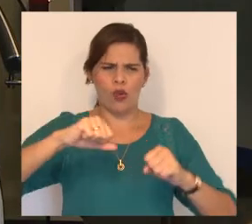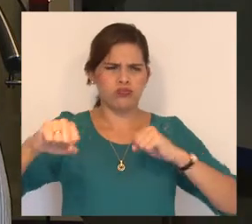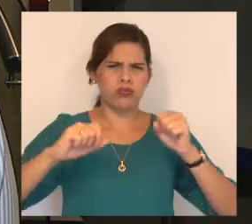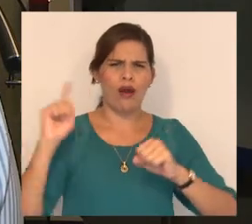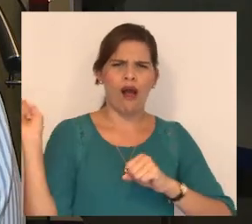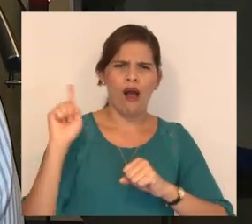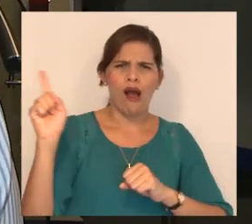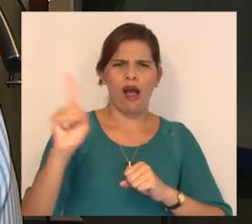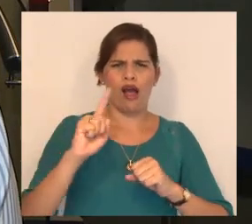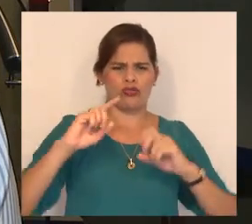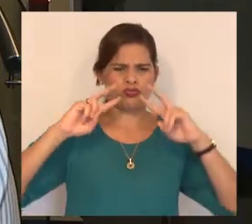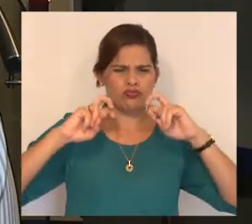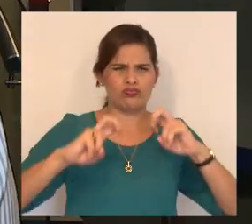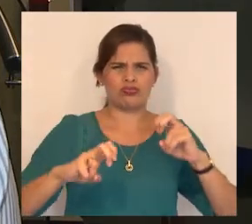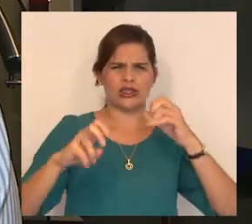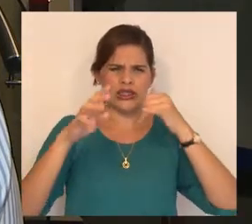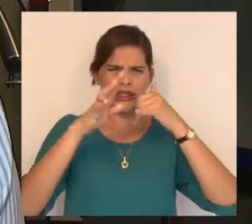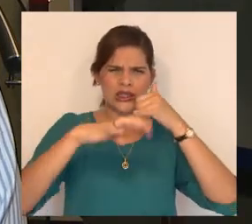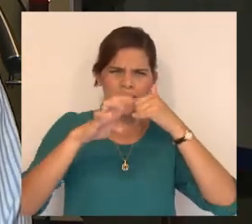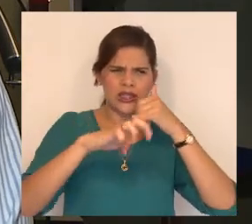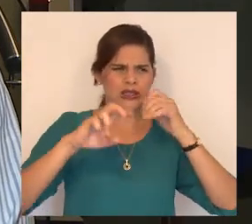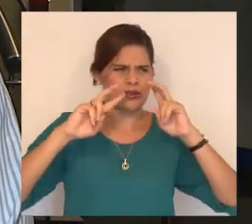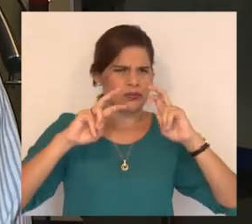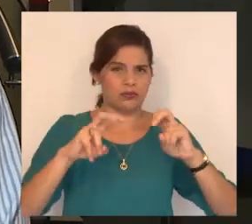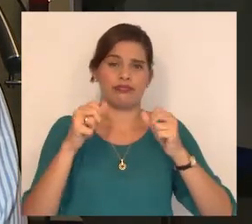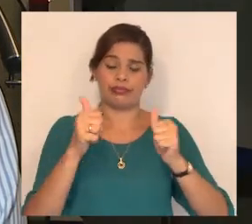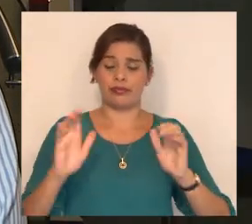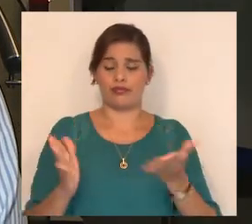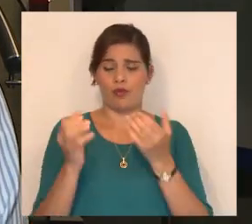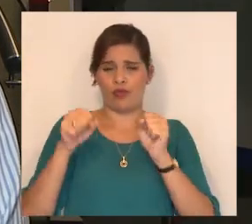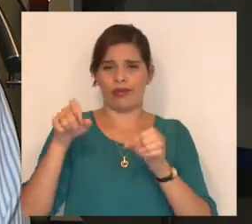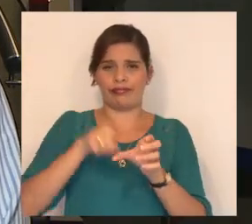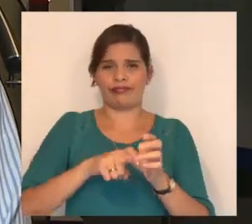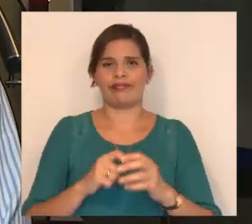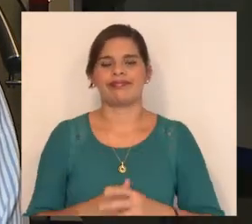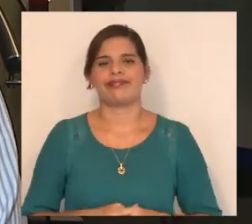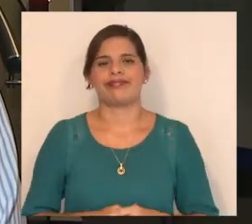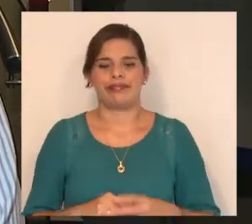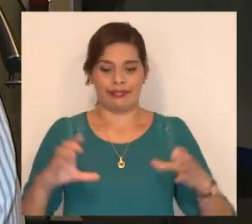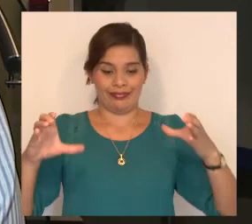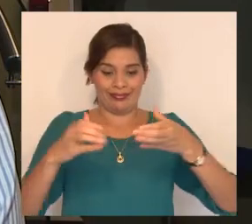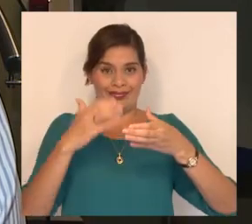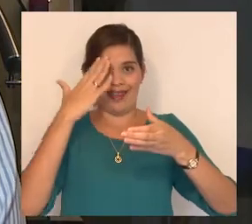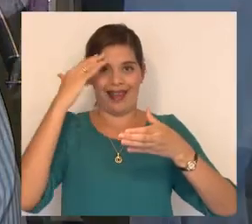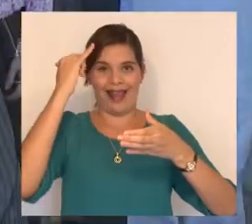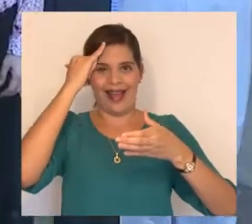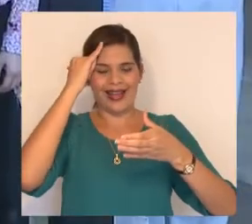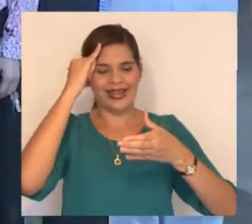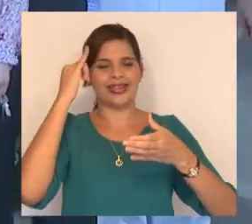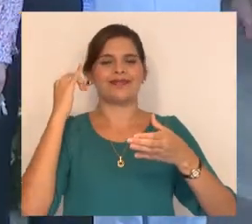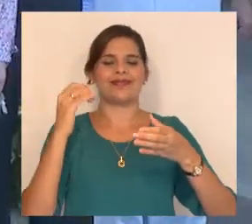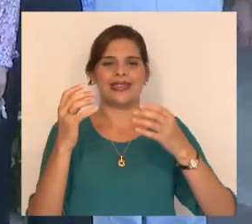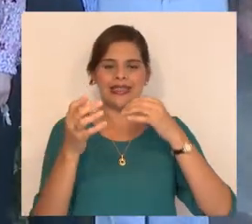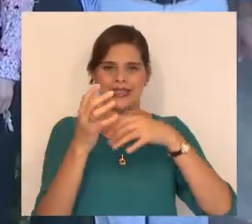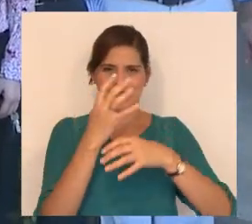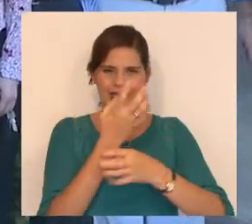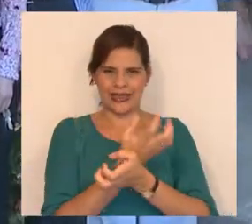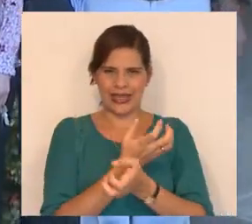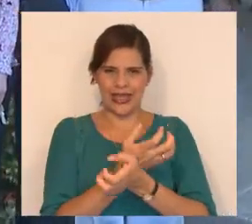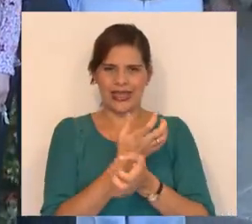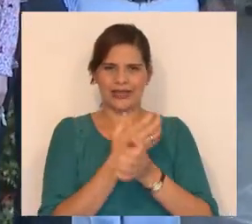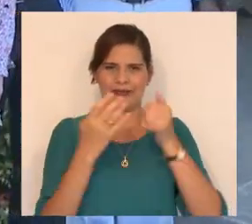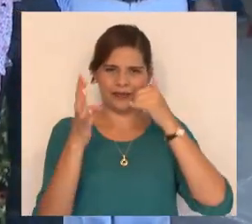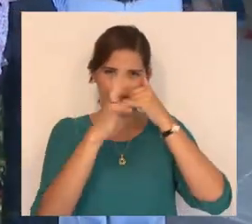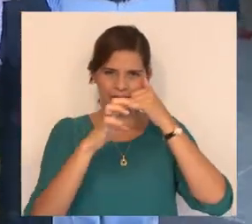tenemos investigadores que tienen suficiente trayectoria académica y científica como para ocupar ese tan alto honor. La Academia Colombiana de